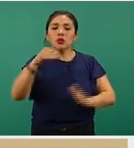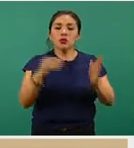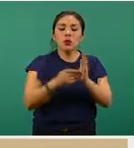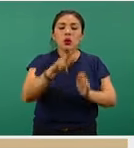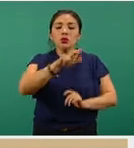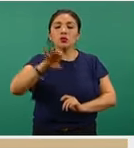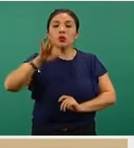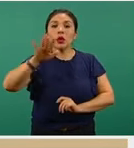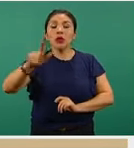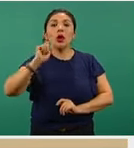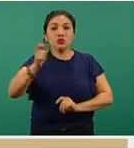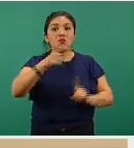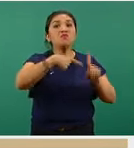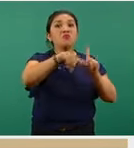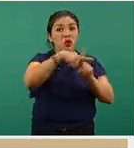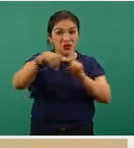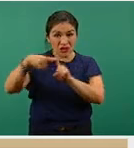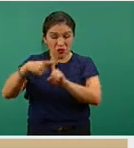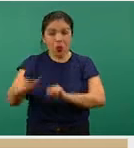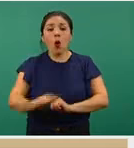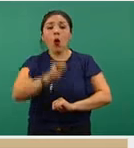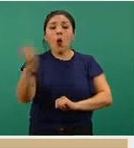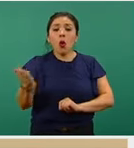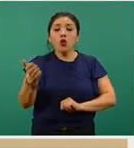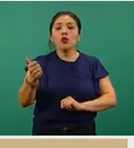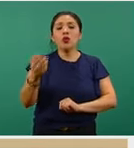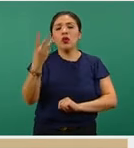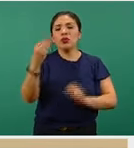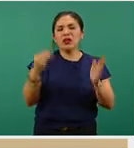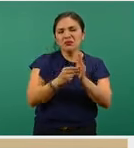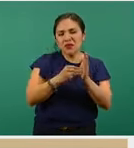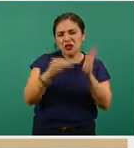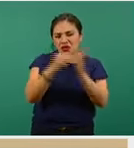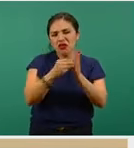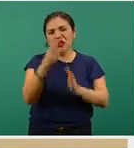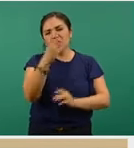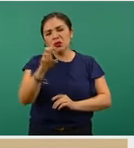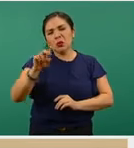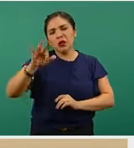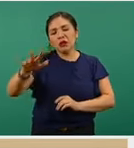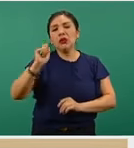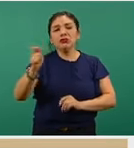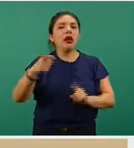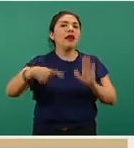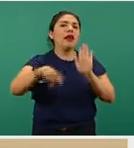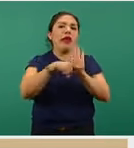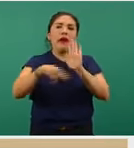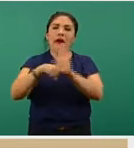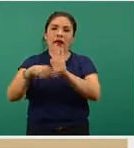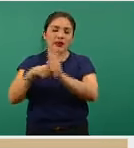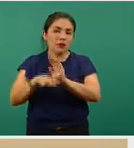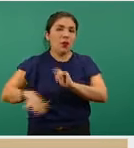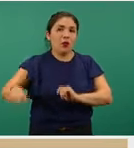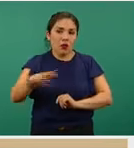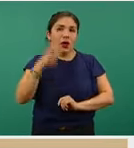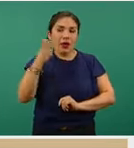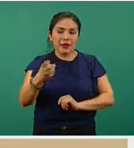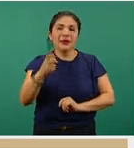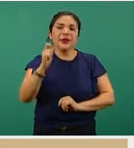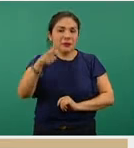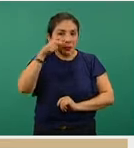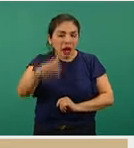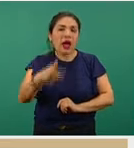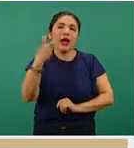2.219.845 que resultaron confirmados y el resto que se le tomó muestra pero que resultó negativo, y que es precisamente de donde viene